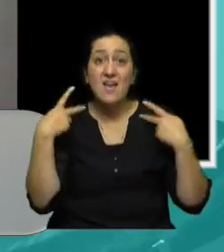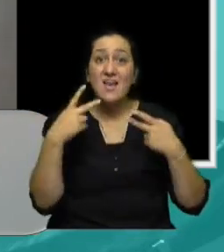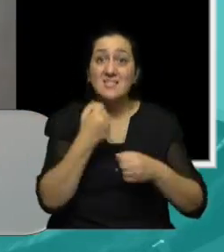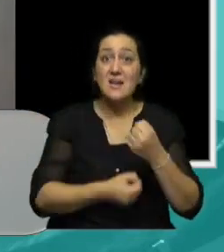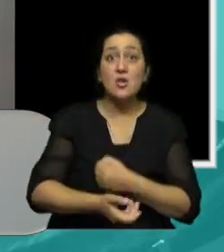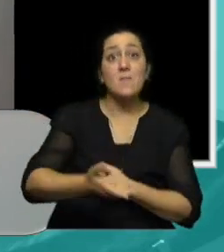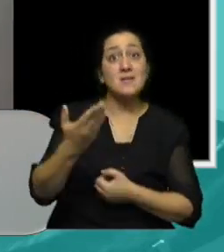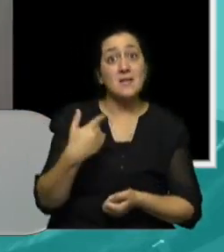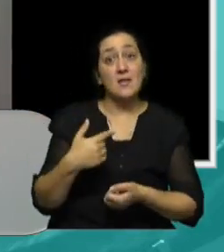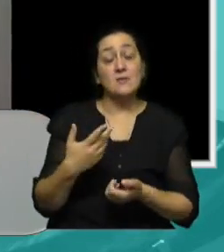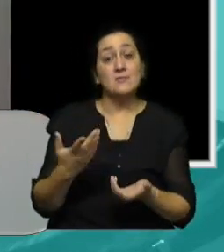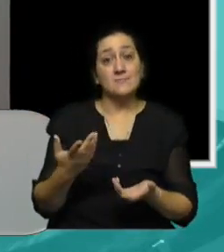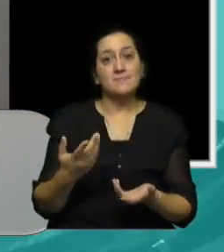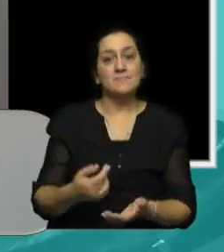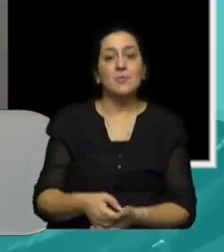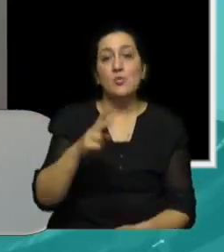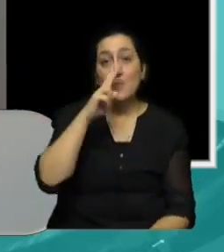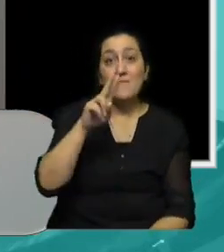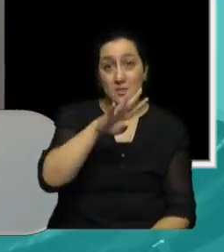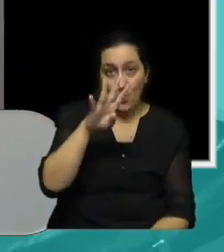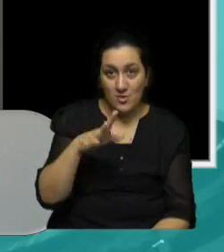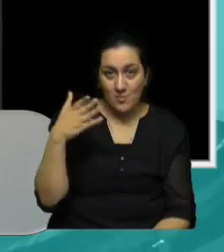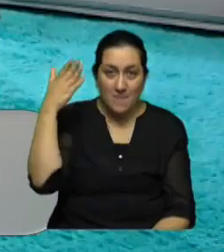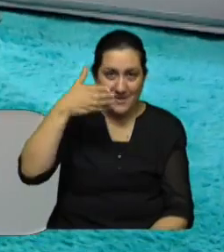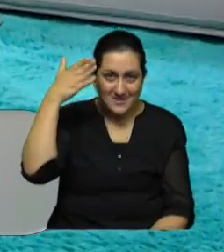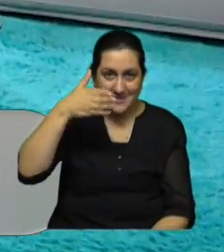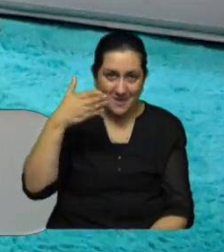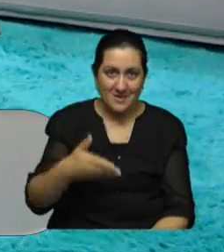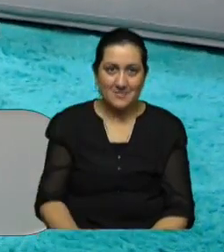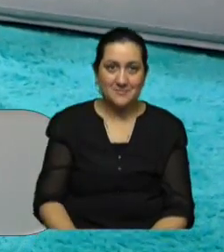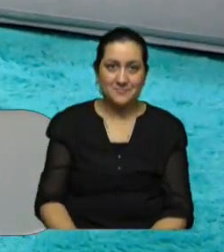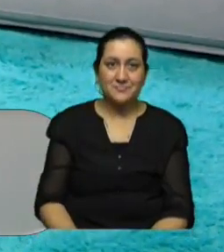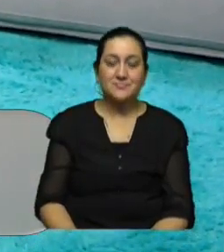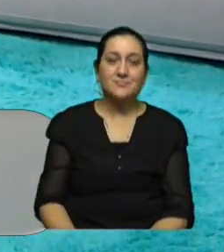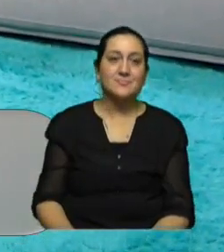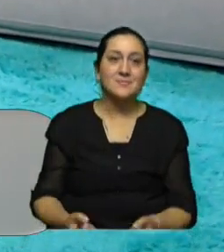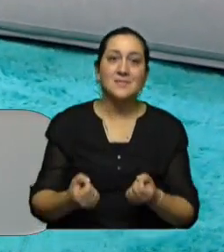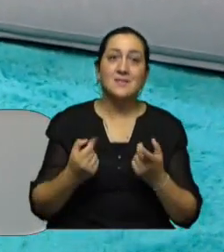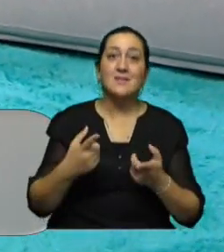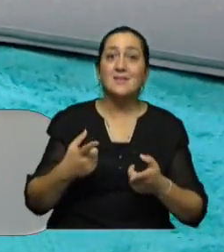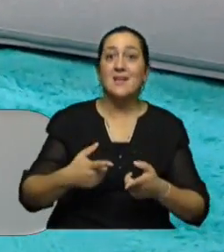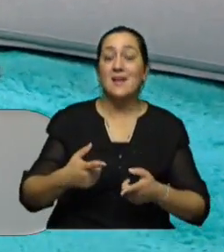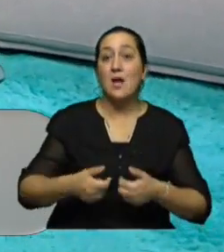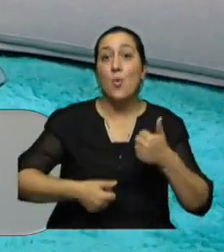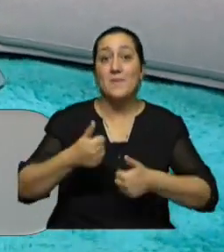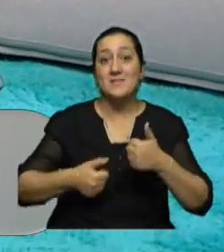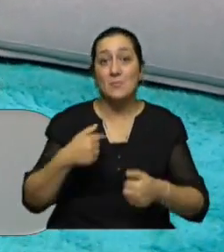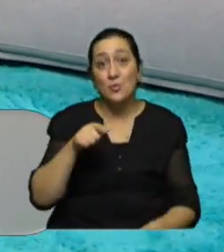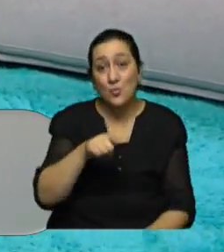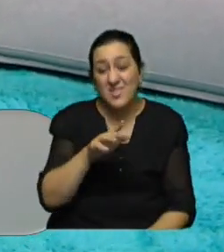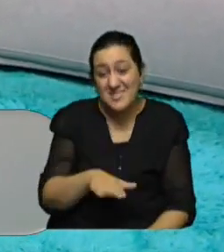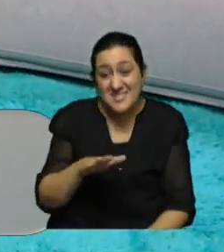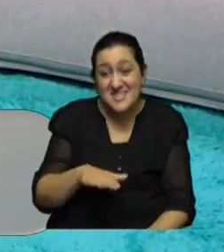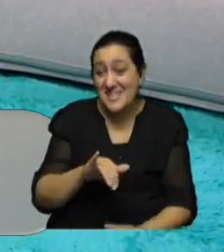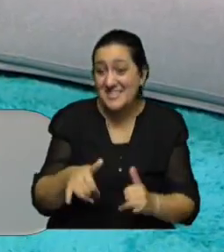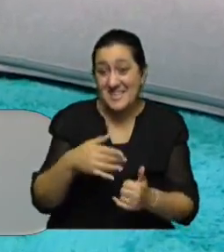bueno, 2024 viene Hungría con esta posibilidad. ¿Qué te da la competencia? Porque desde chiquita estás en eso, ¿no? Y como